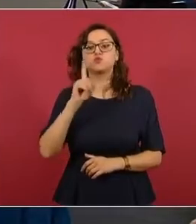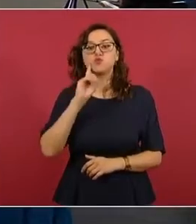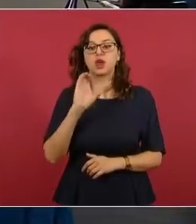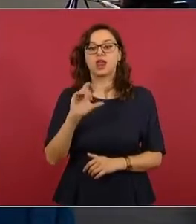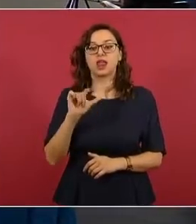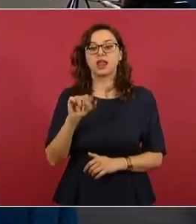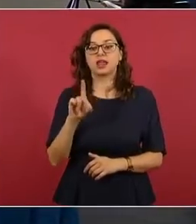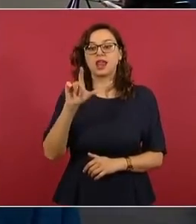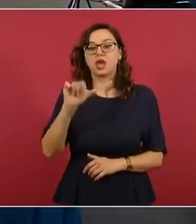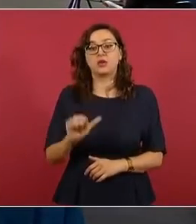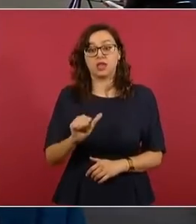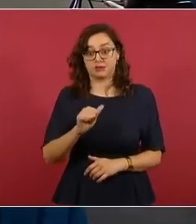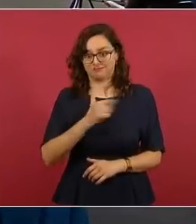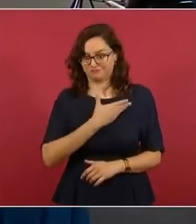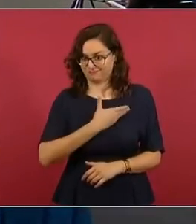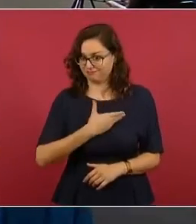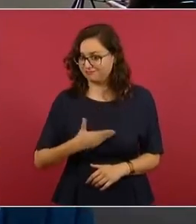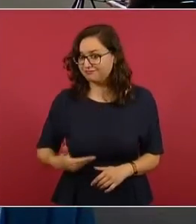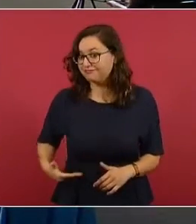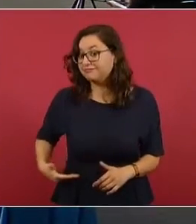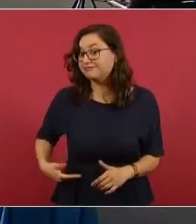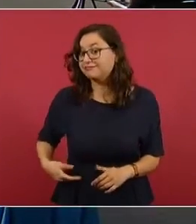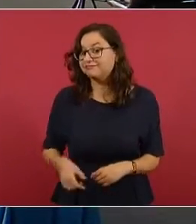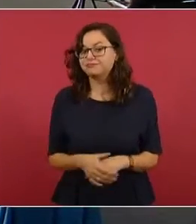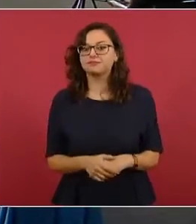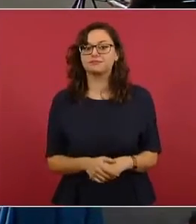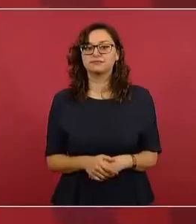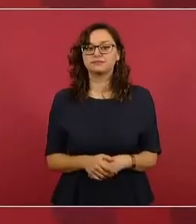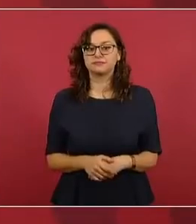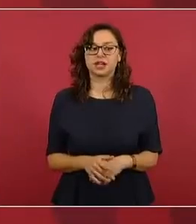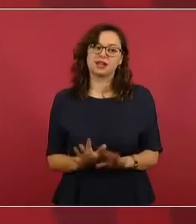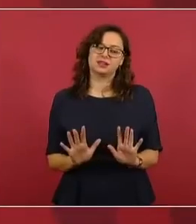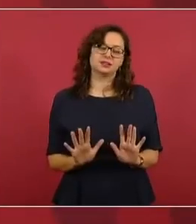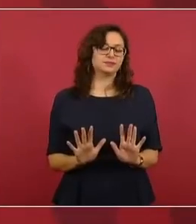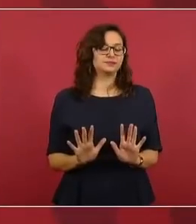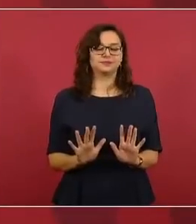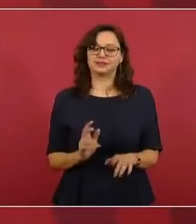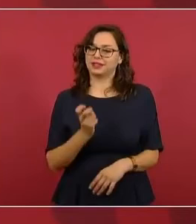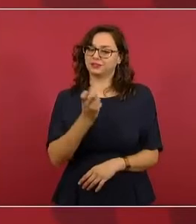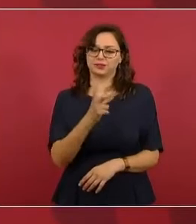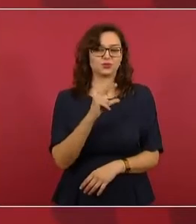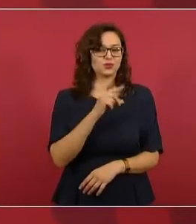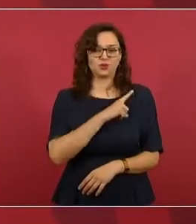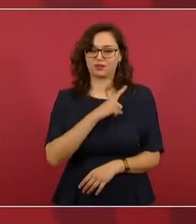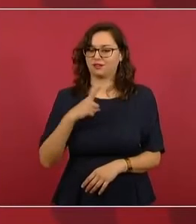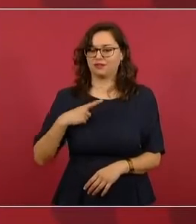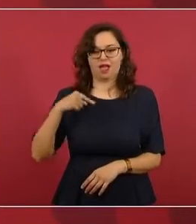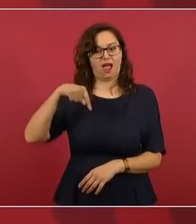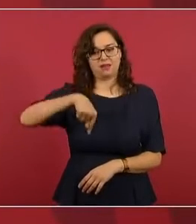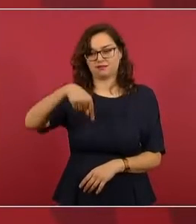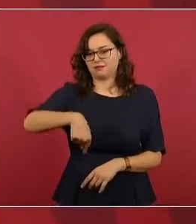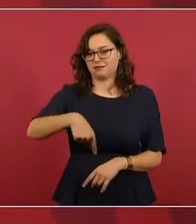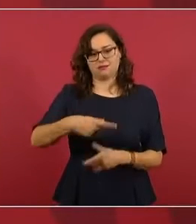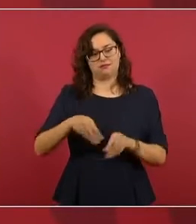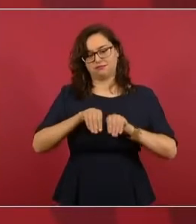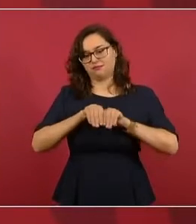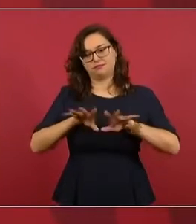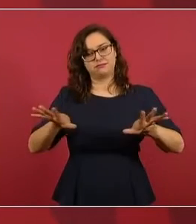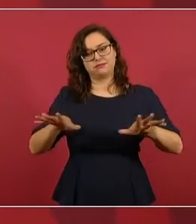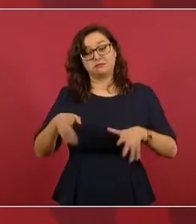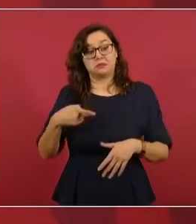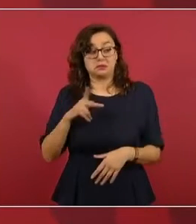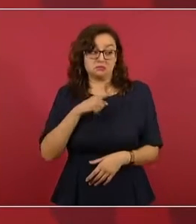corresponde, como, ¿no? como jefa de gobierno. Aunque ella es libre, ¿no?, de expresarlo.